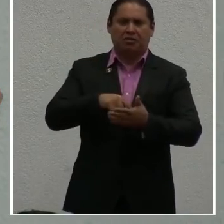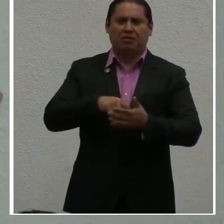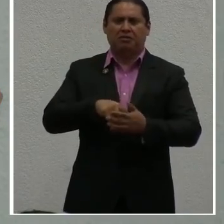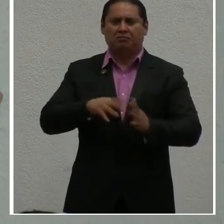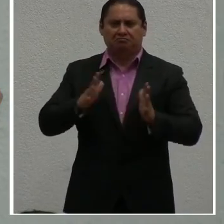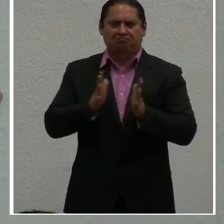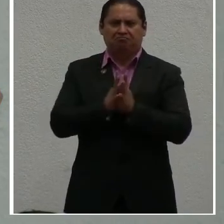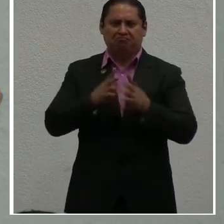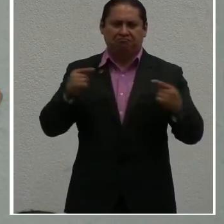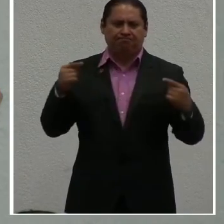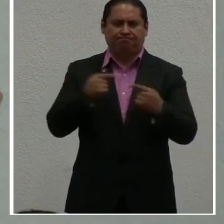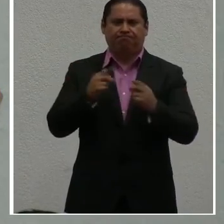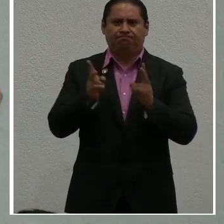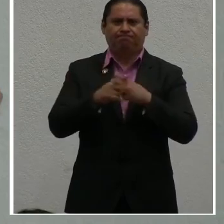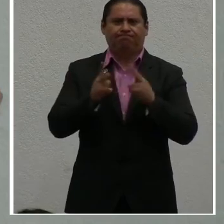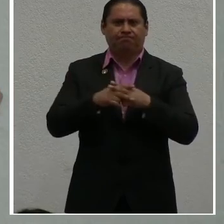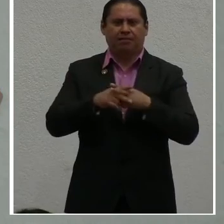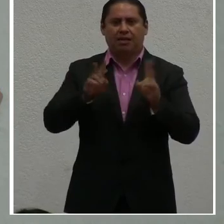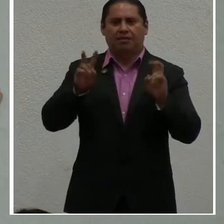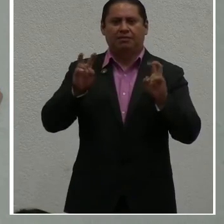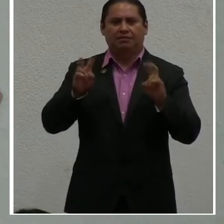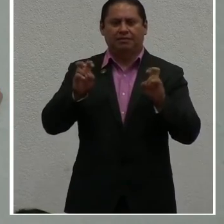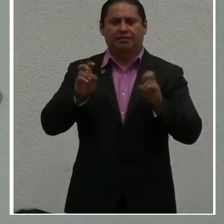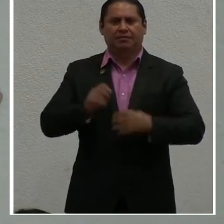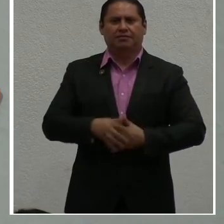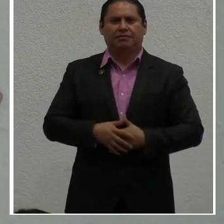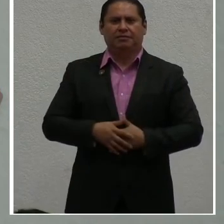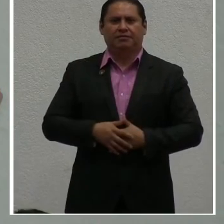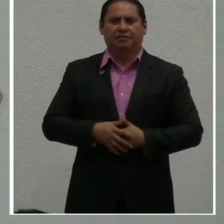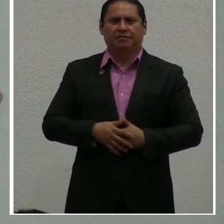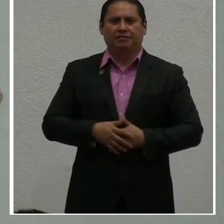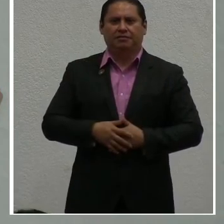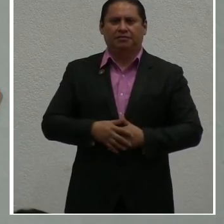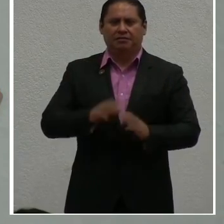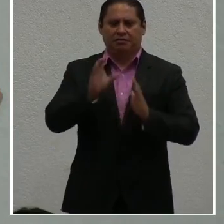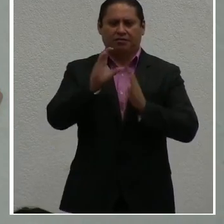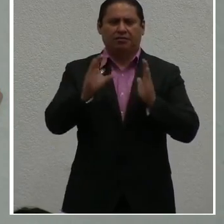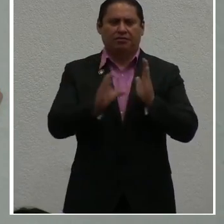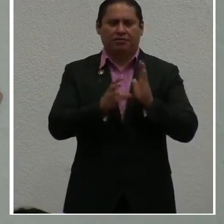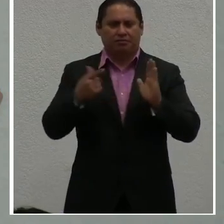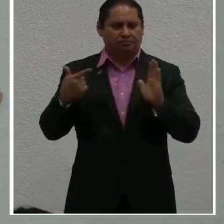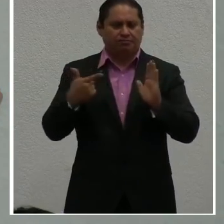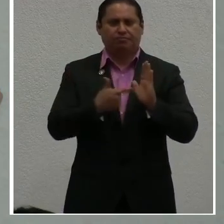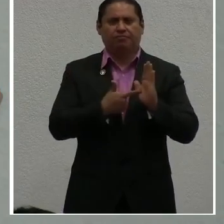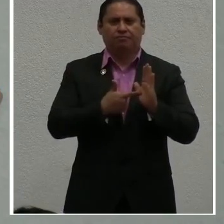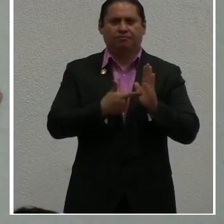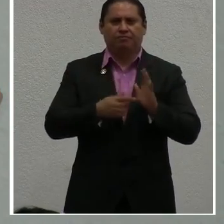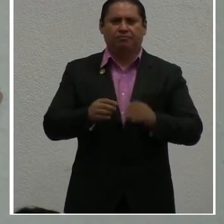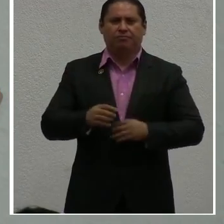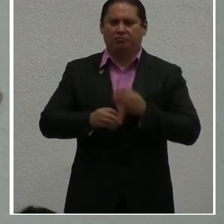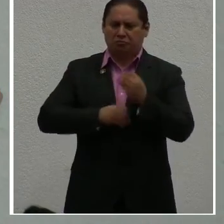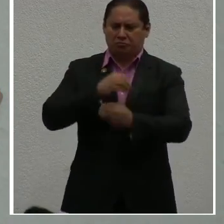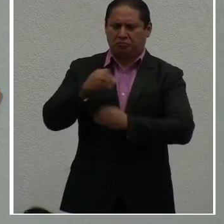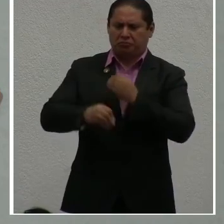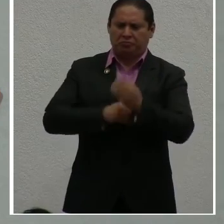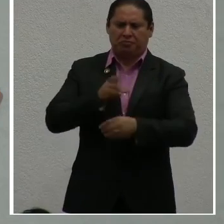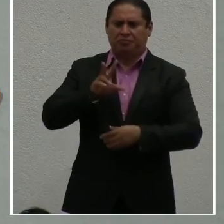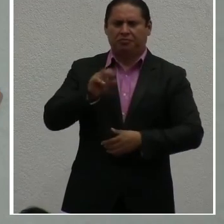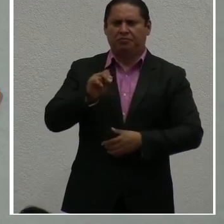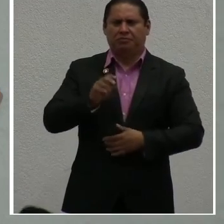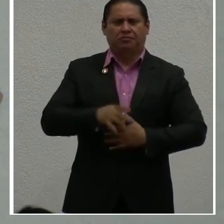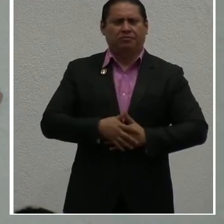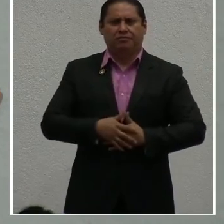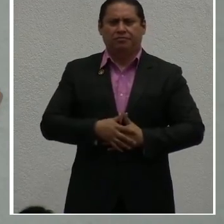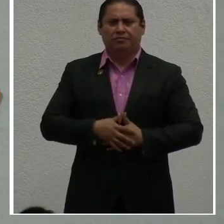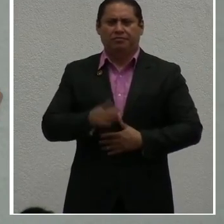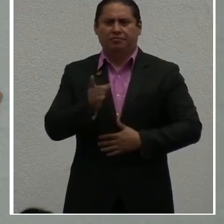que el tema que marca la Constitución. Yo no voy a discutir eso. Señores,